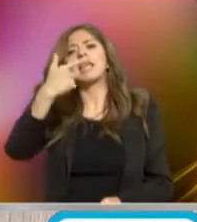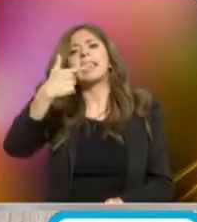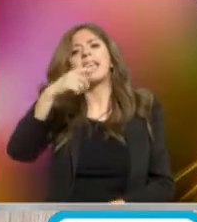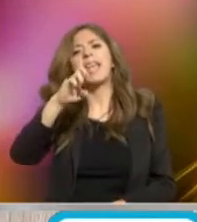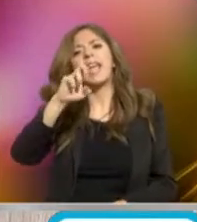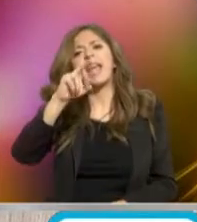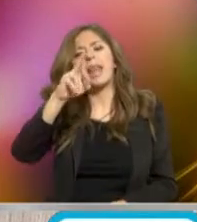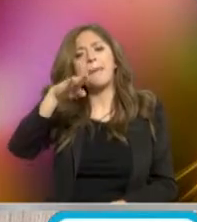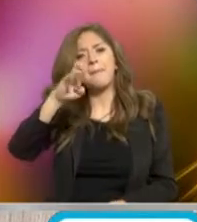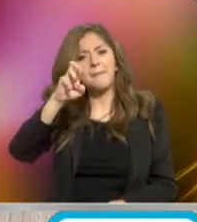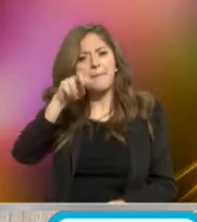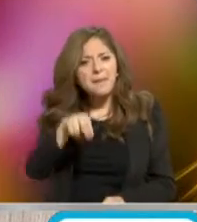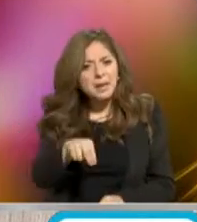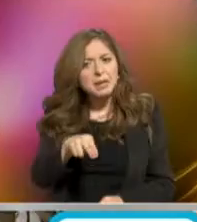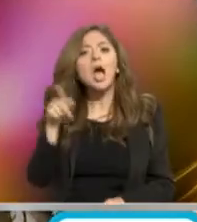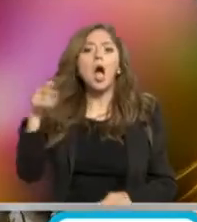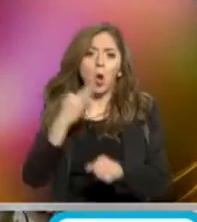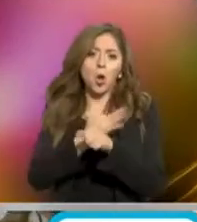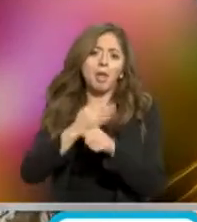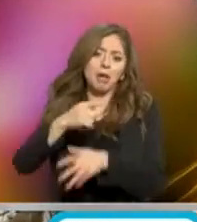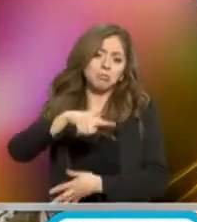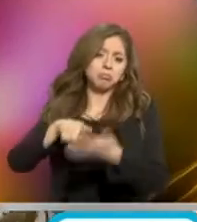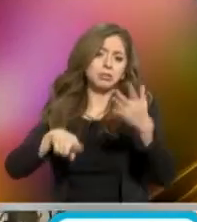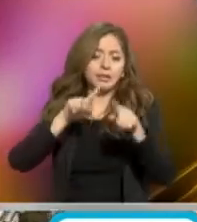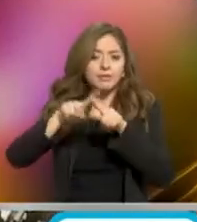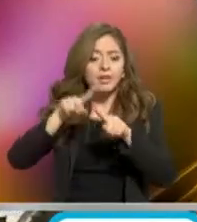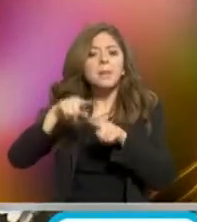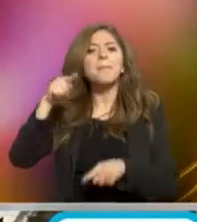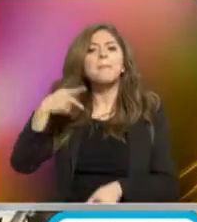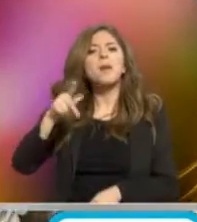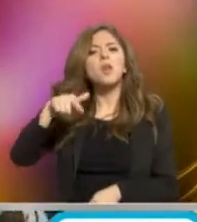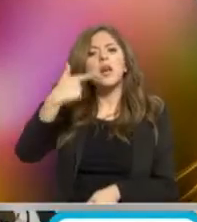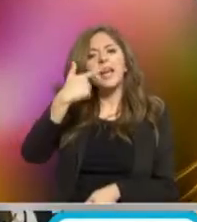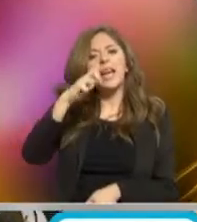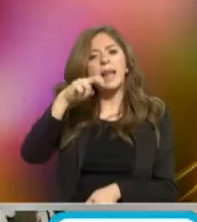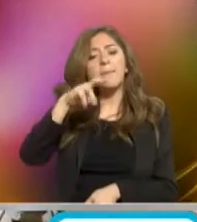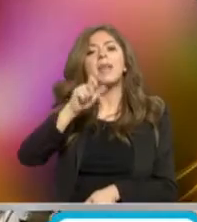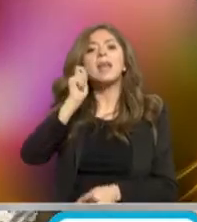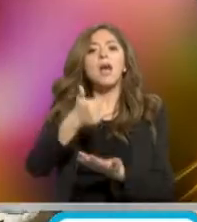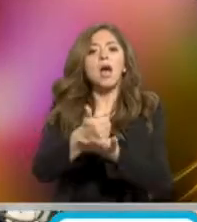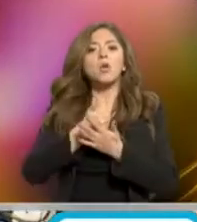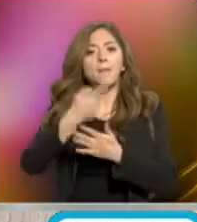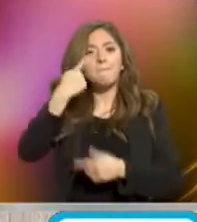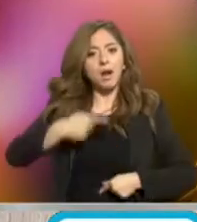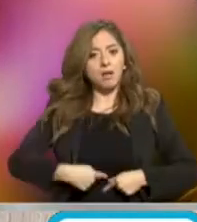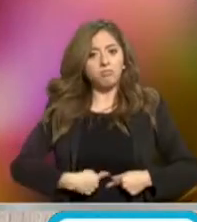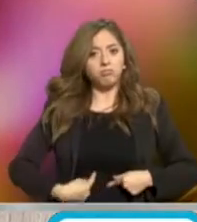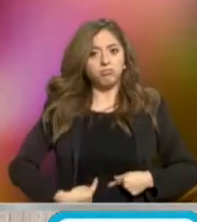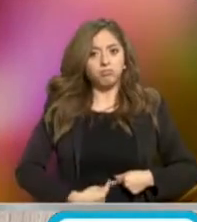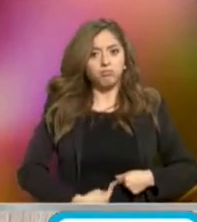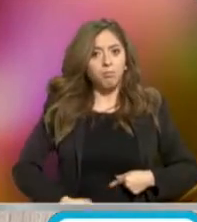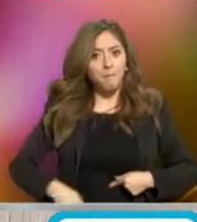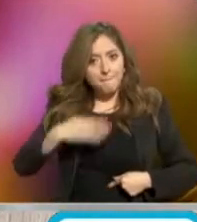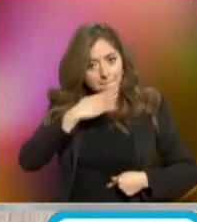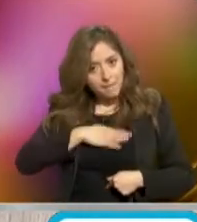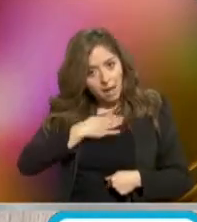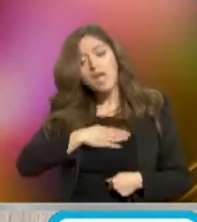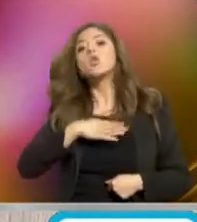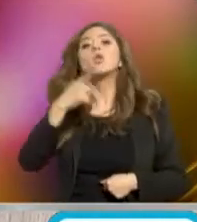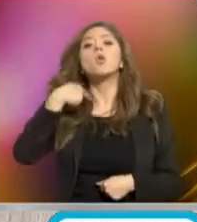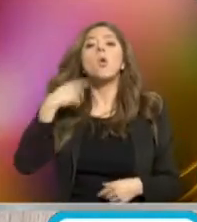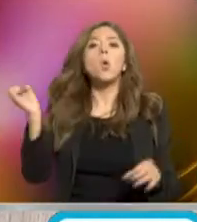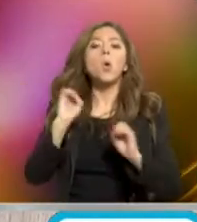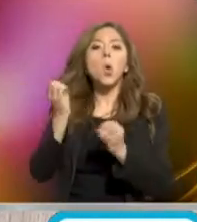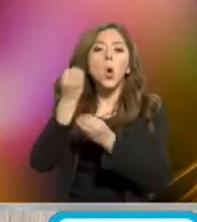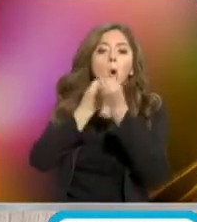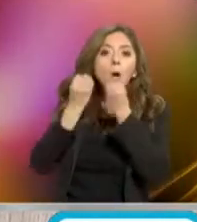Que ahorita ya hay muchos tipos de germen, pero realmente nos ayudan mucho a fortalecer nuestra flora intestinal y es algo que no lo sabemos o no casi no lo consumimos. Muy